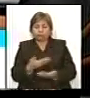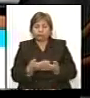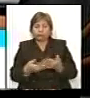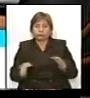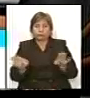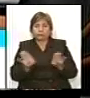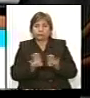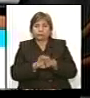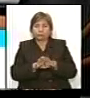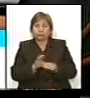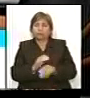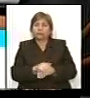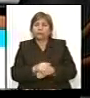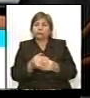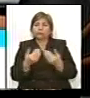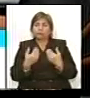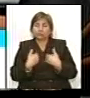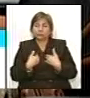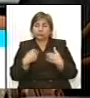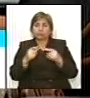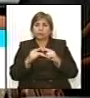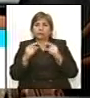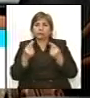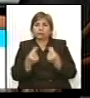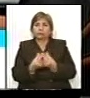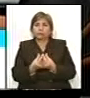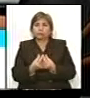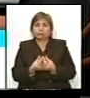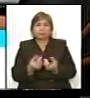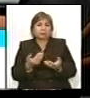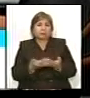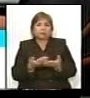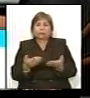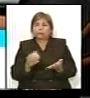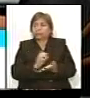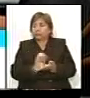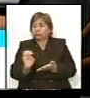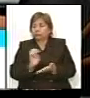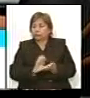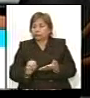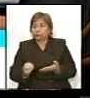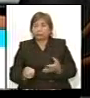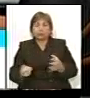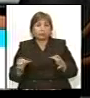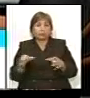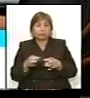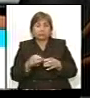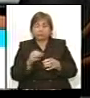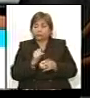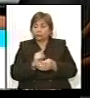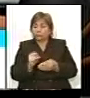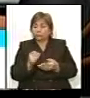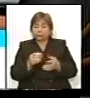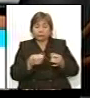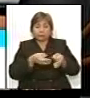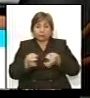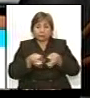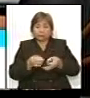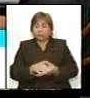cerrado. Tenemos otro grupo que son 40 establecimientos que son saneados y lo hemos considerado como